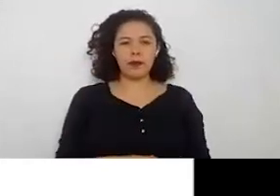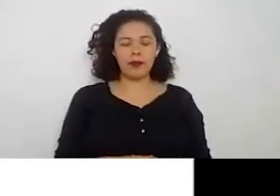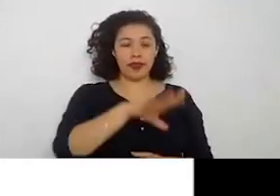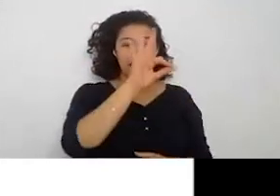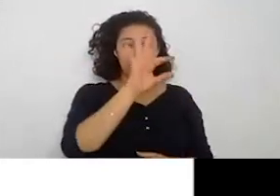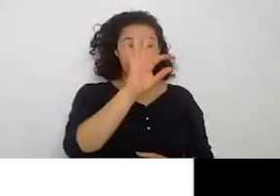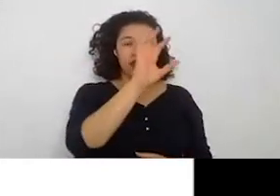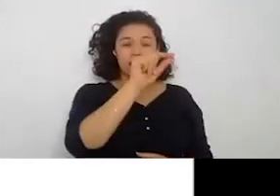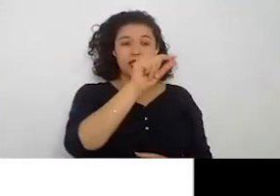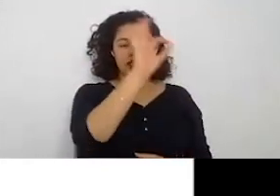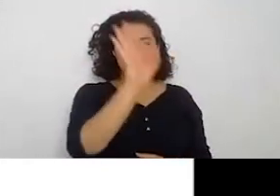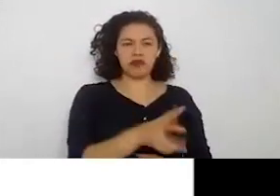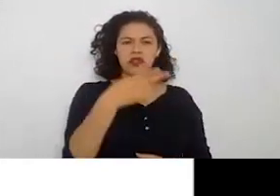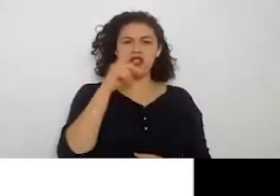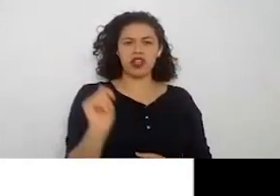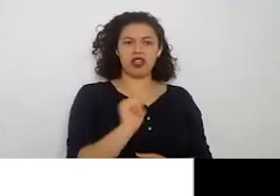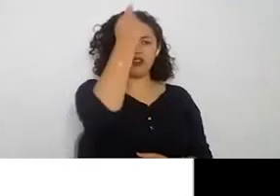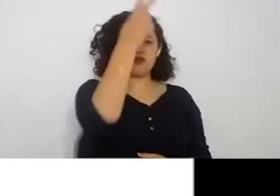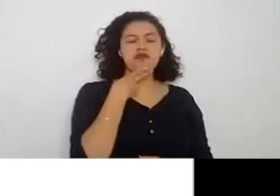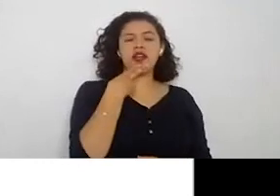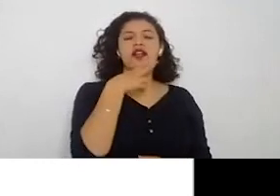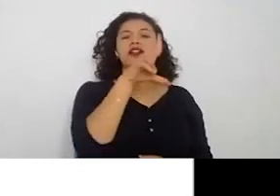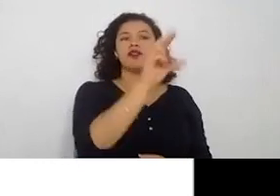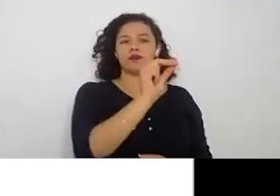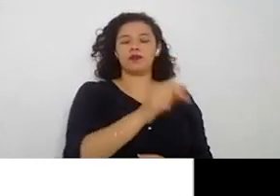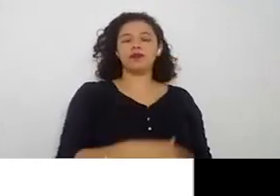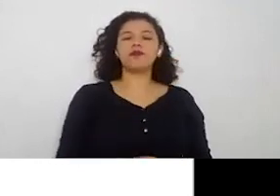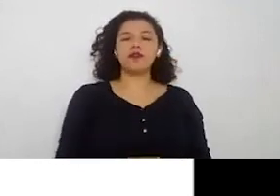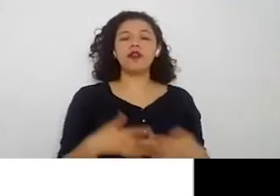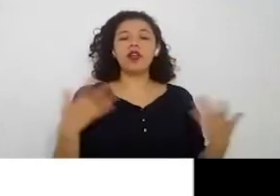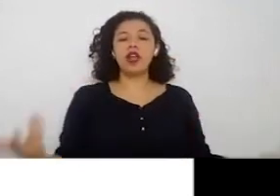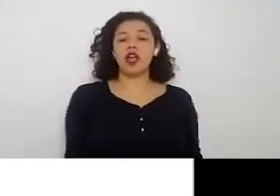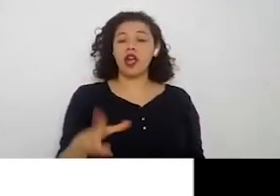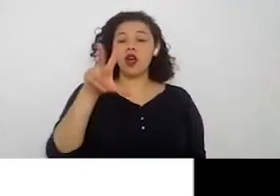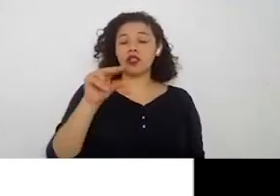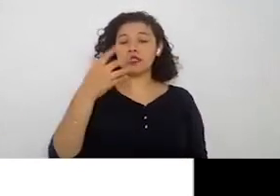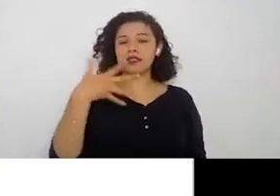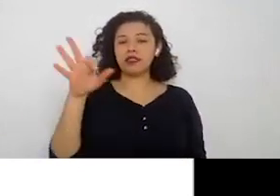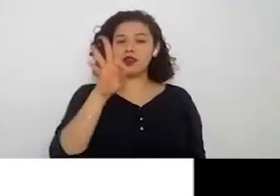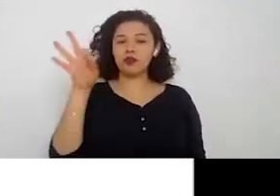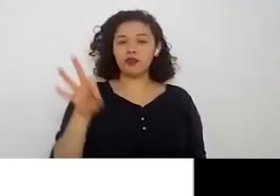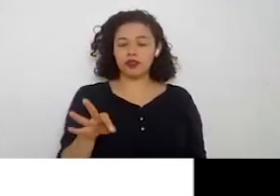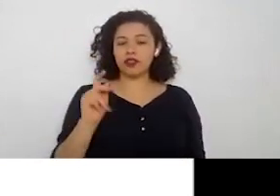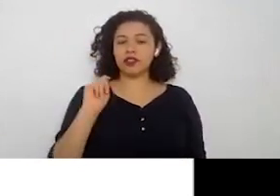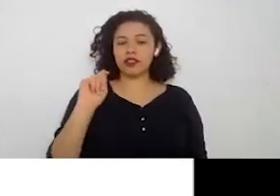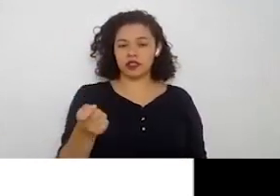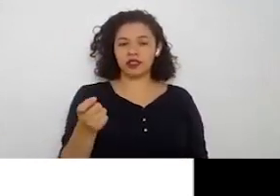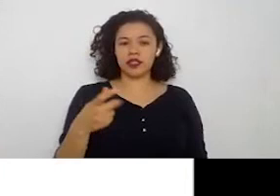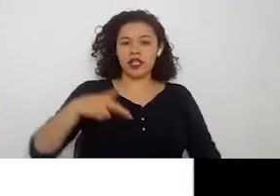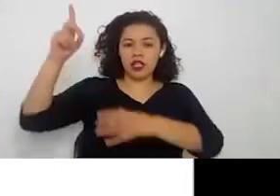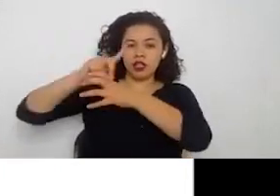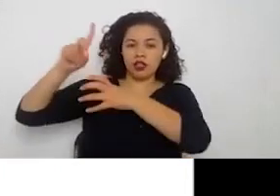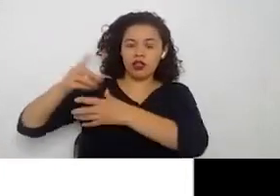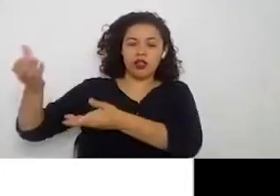usa, no usa la tecnología. El 85% dependen de donaciones y